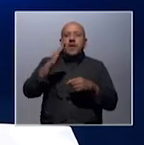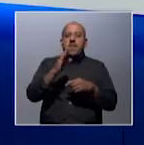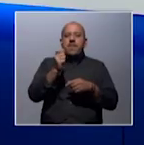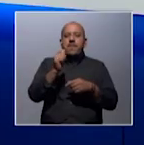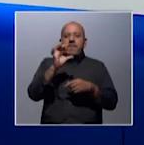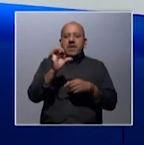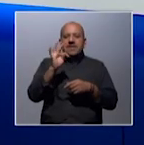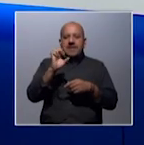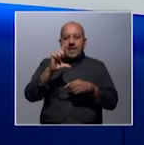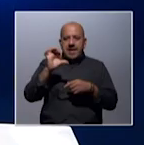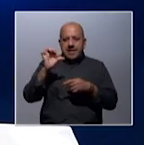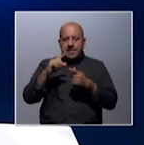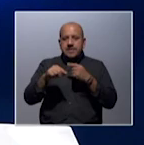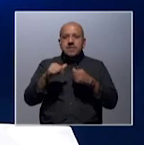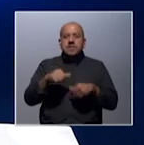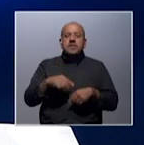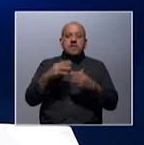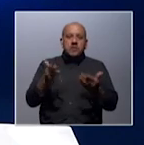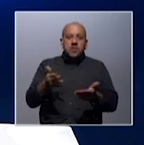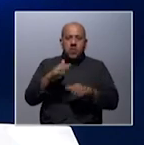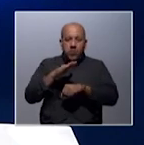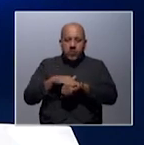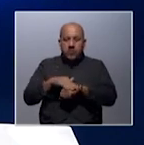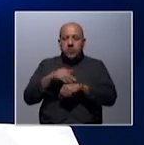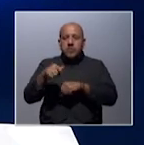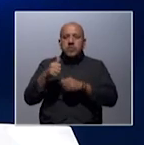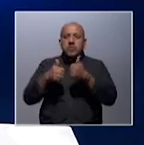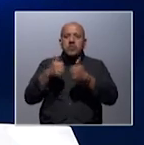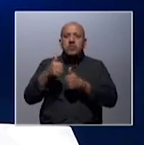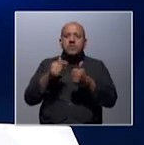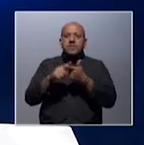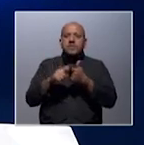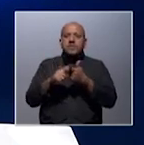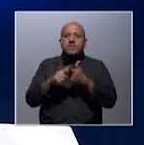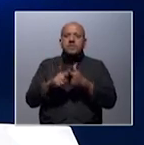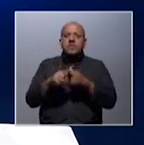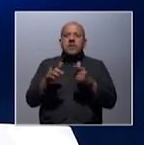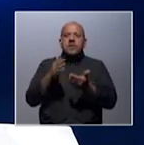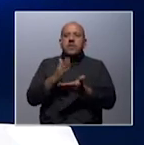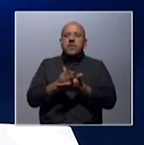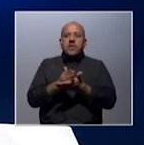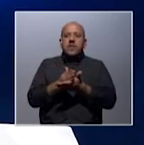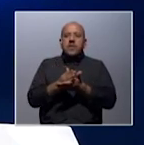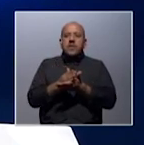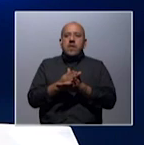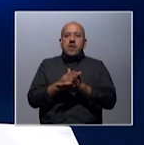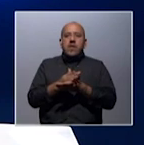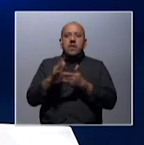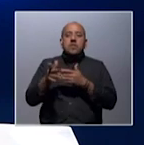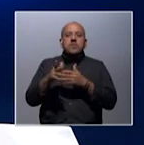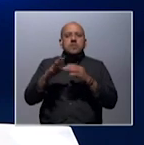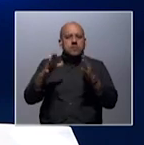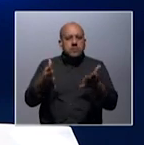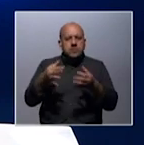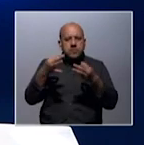hizo realmente un momento bisagra dentro de lo que es este concurso. Más allá de las posiciones finales, realmente qué maravilla tener un